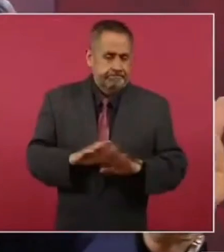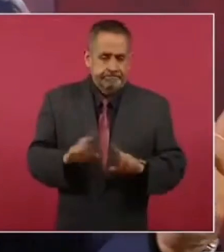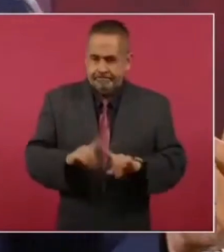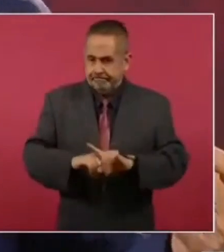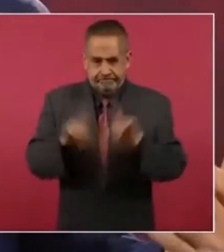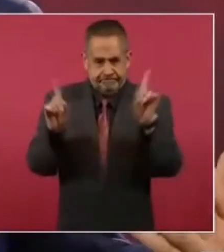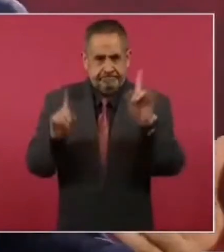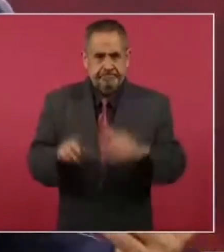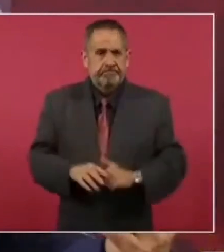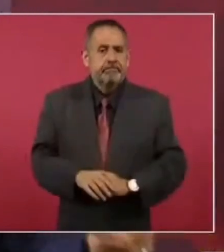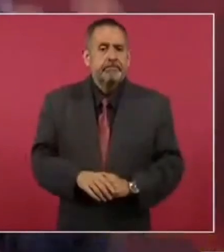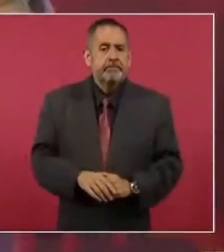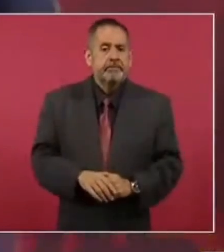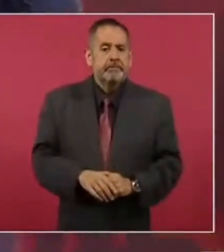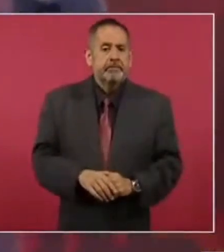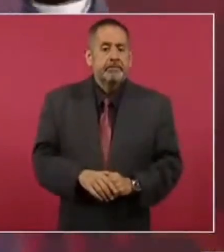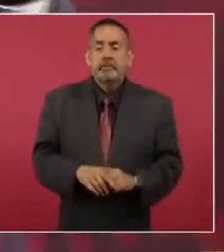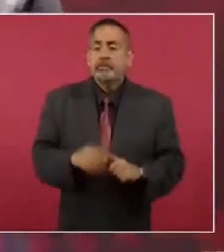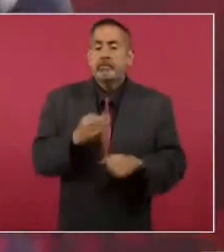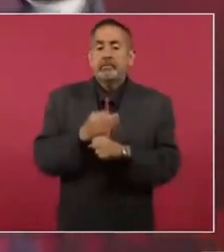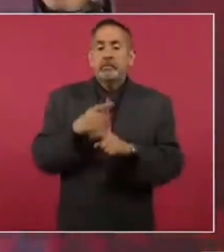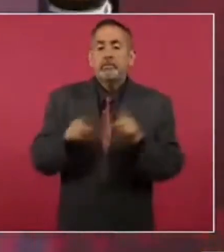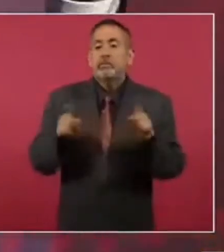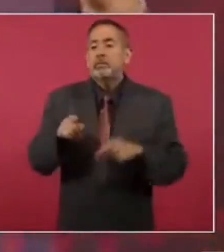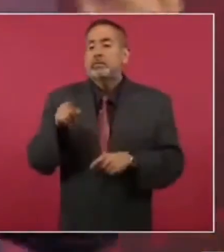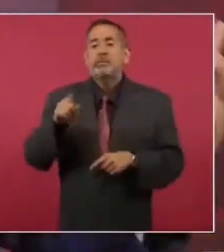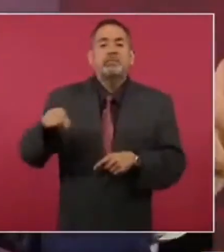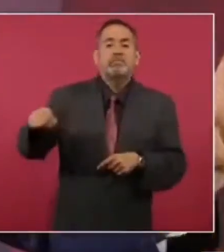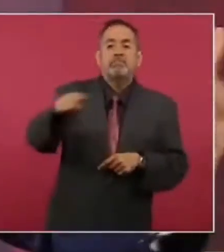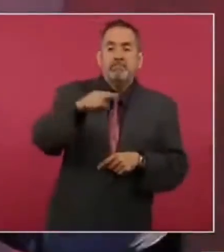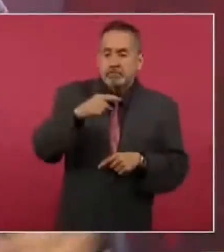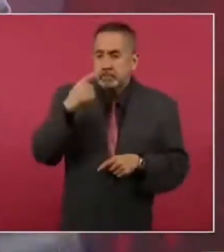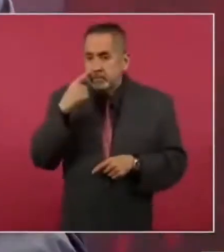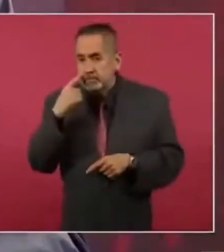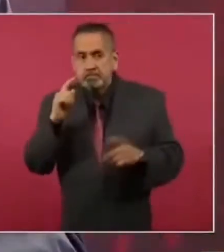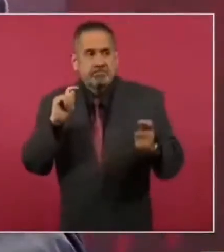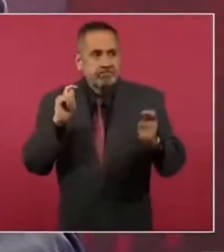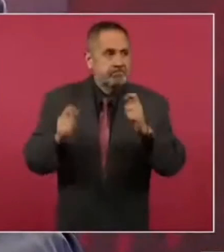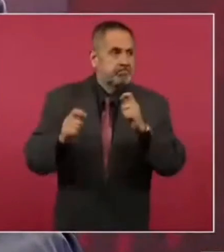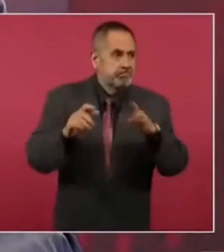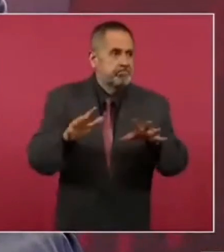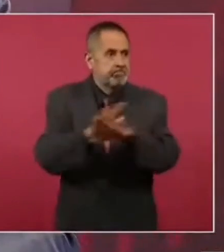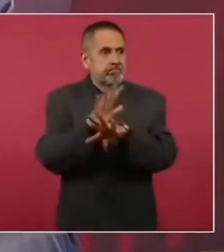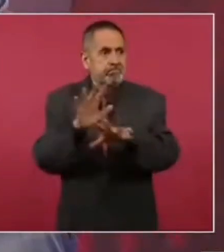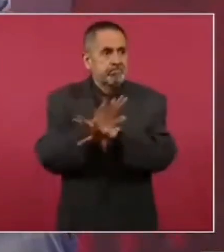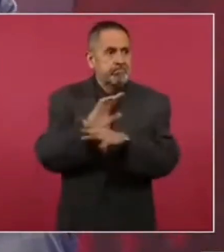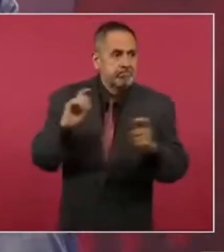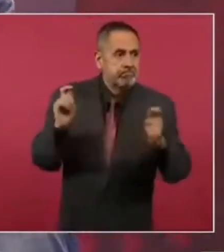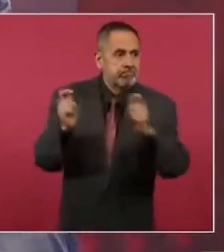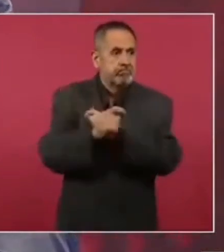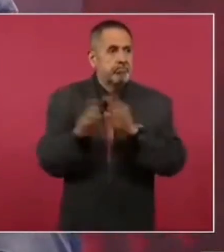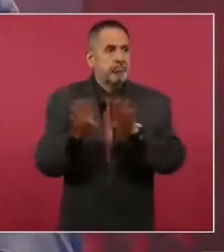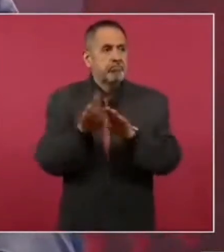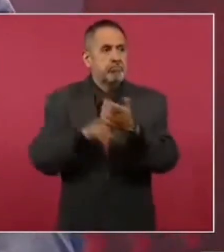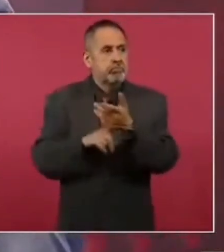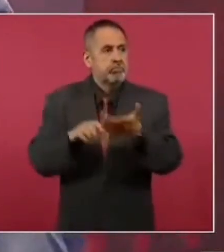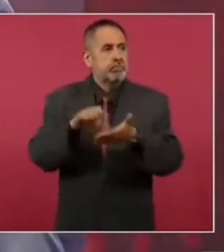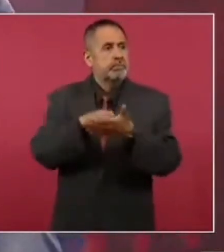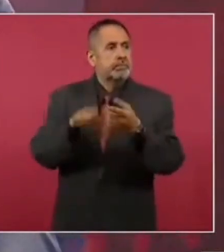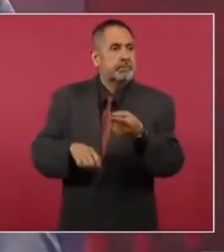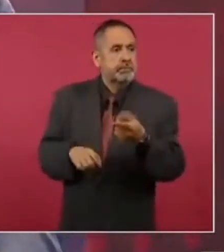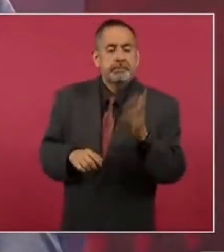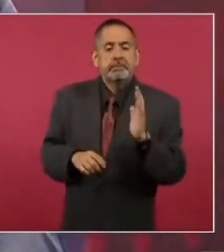Ahora se están ya llevando a cabo cambios importantes. Por ejemplo, ya no